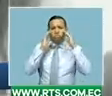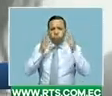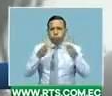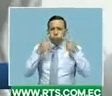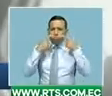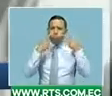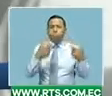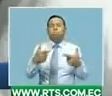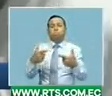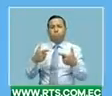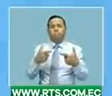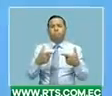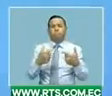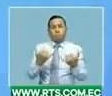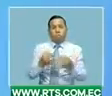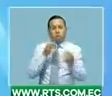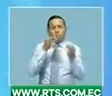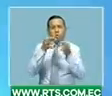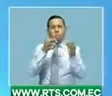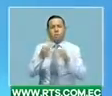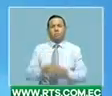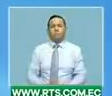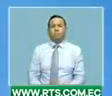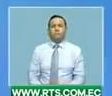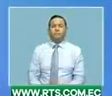Emisión Estelar.